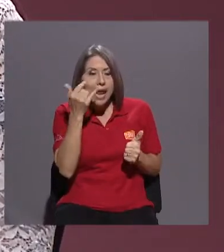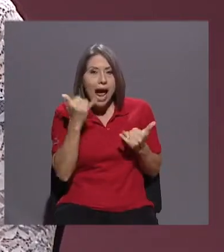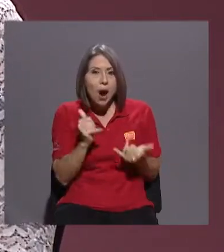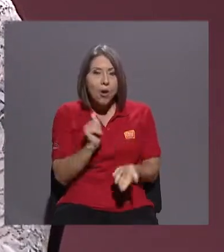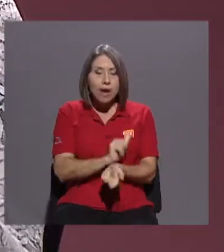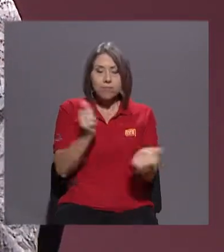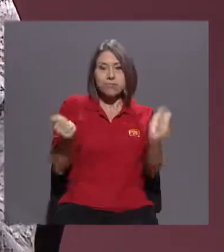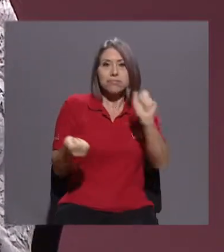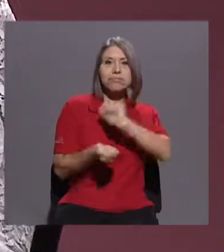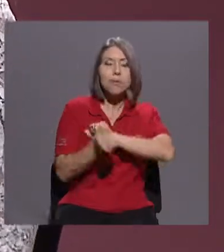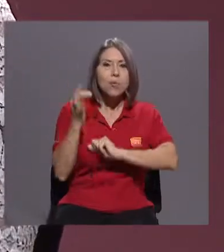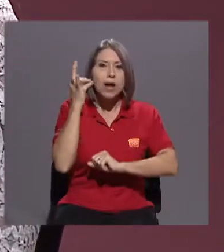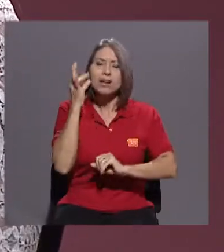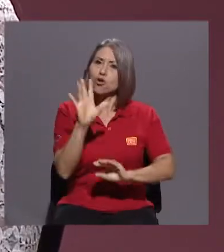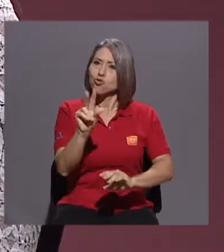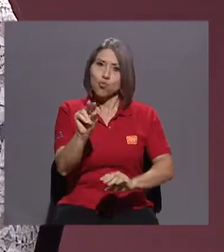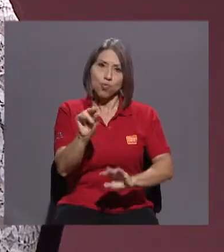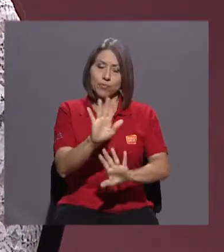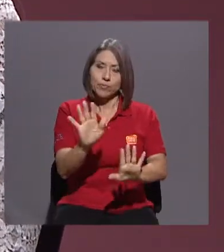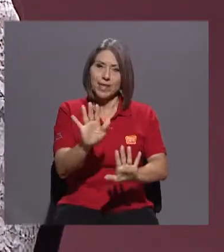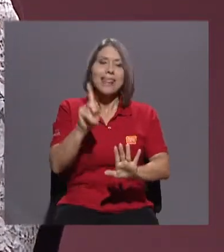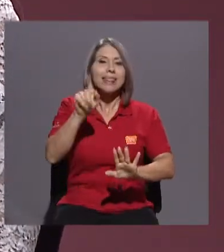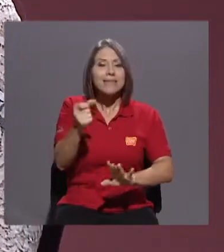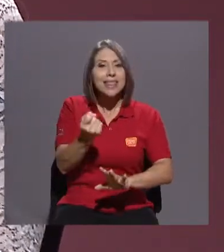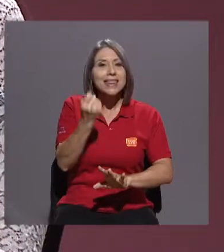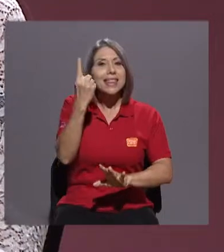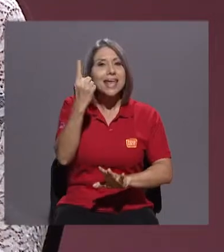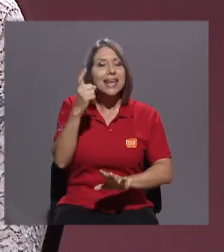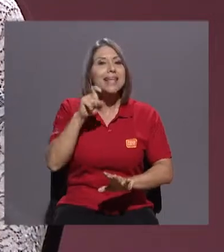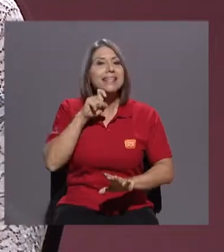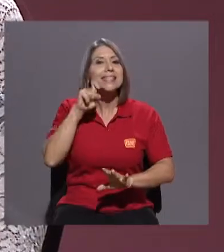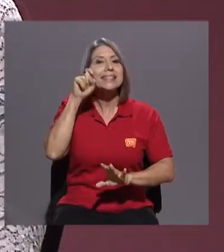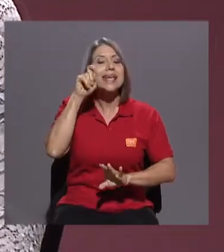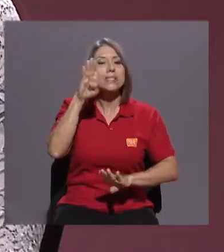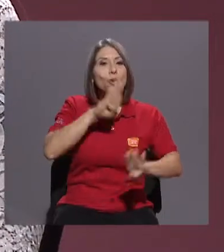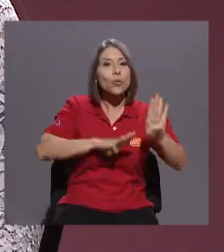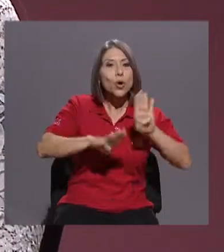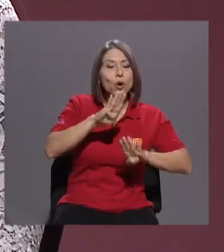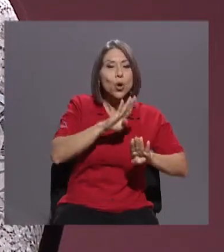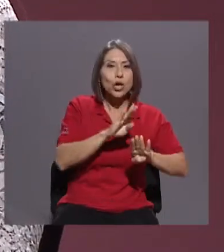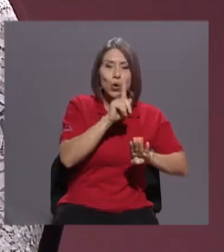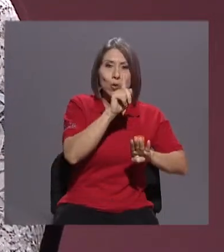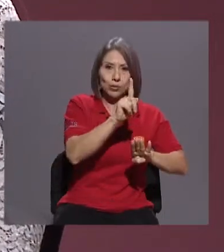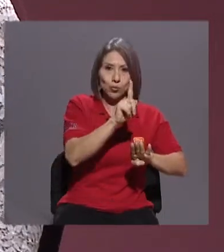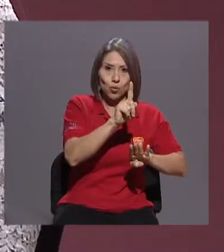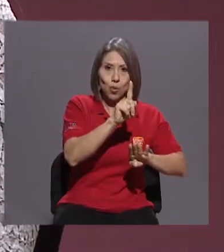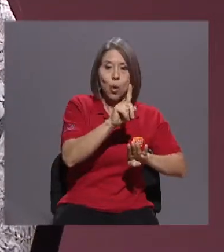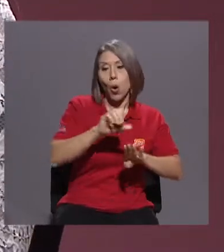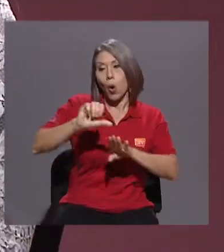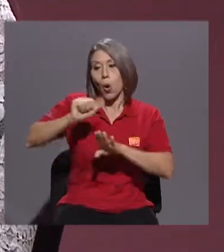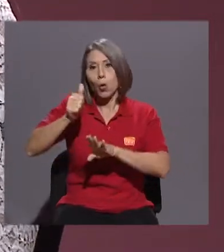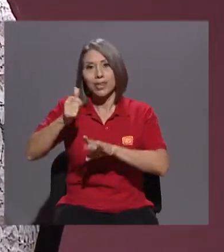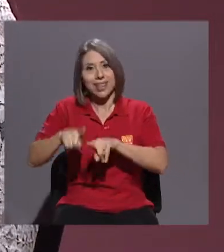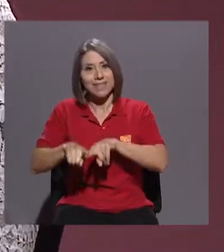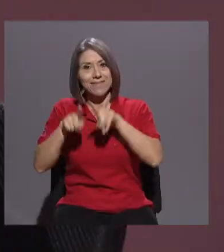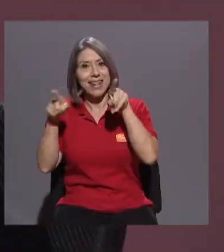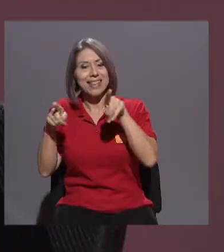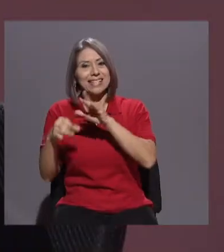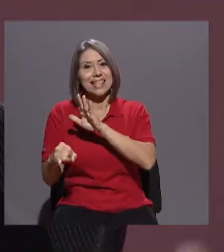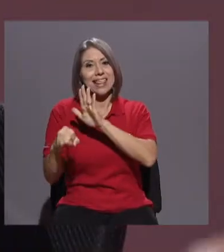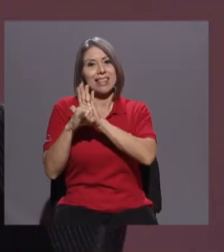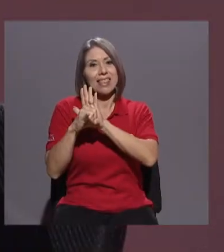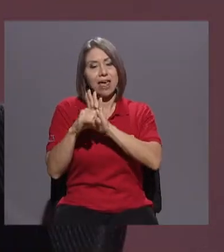mujer Me voy a convertir En mujer No Hay que entender Que una cosa Es el sexo biológico Y otra cosa Es la identidad